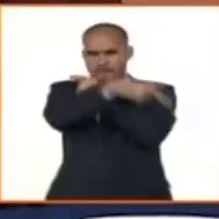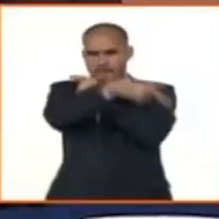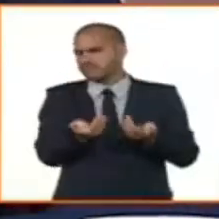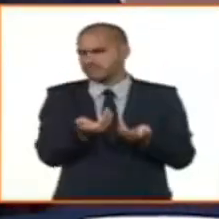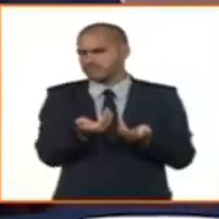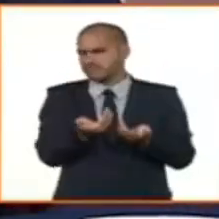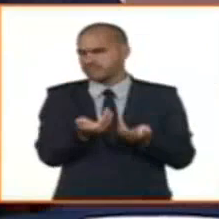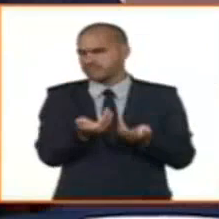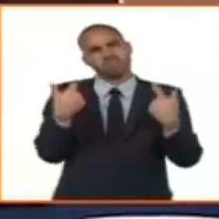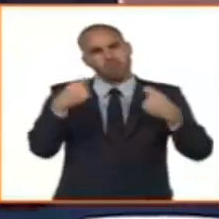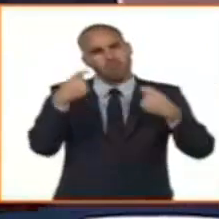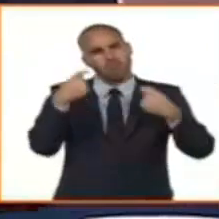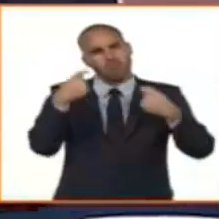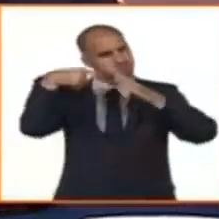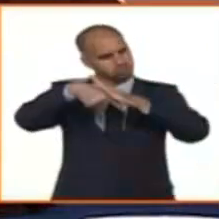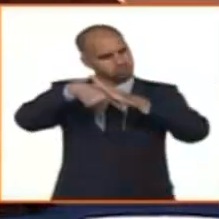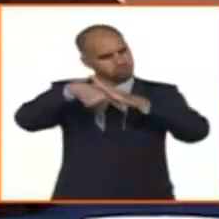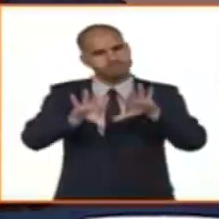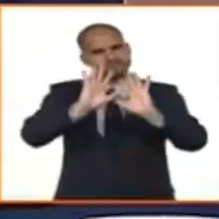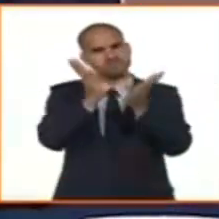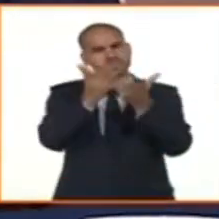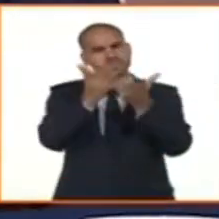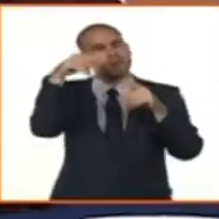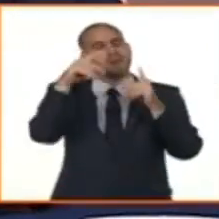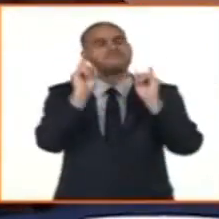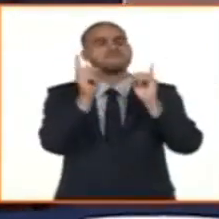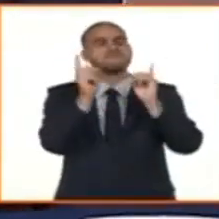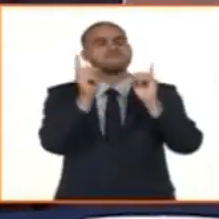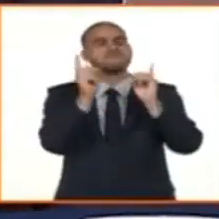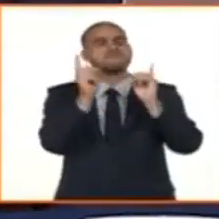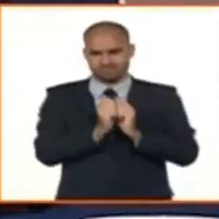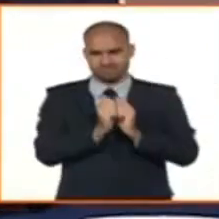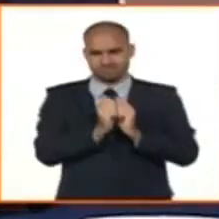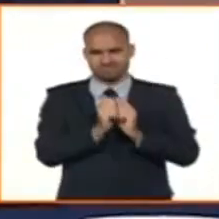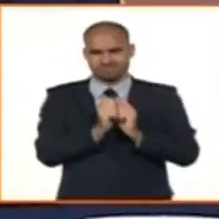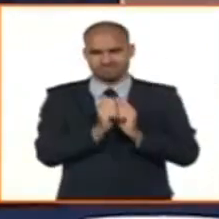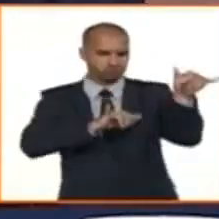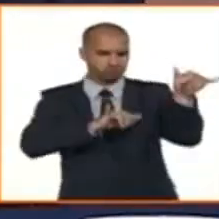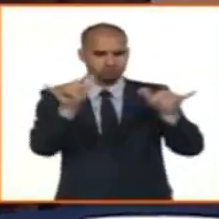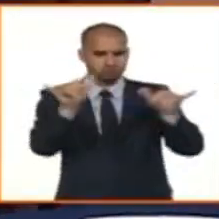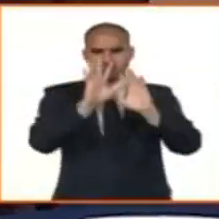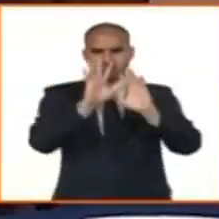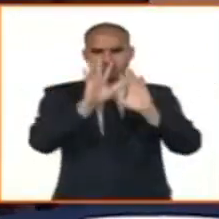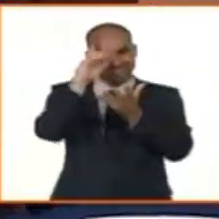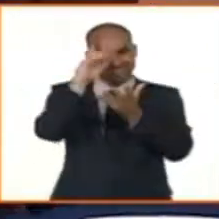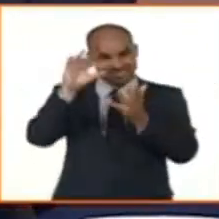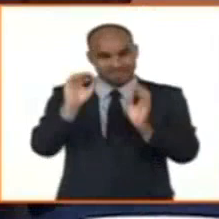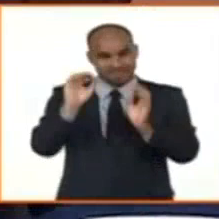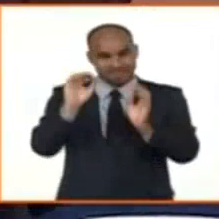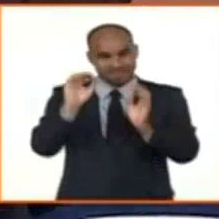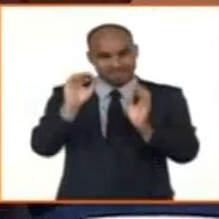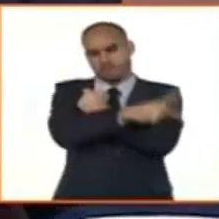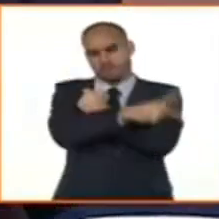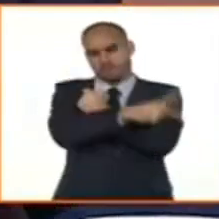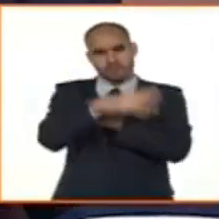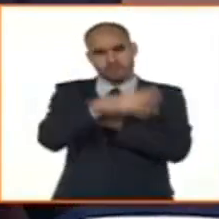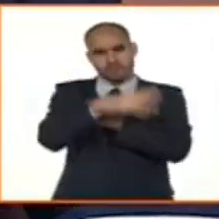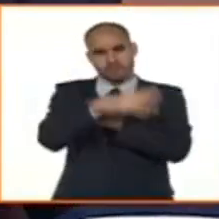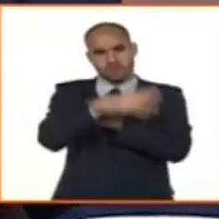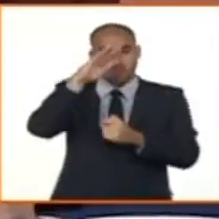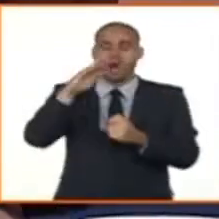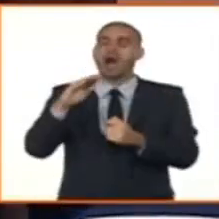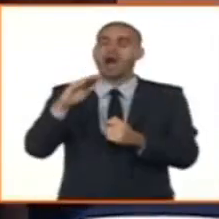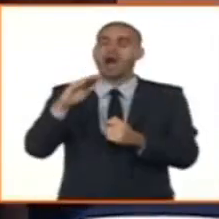analizar profundamente la política migratoria y las dinámicas migratorias que se han establecido entre Cuba y Estados Unidos desde el año